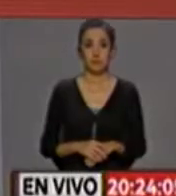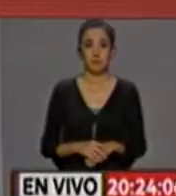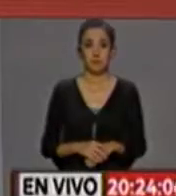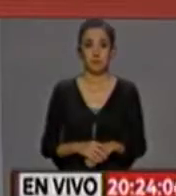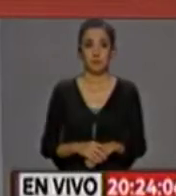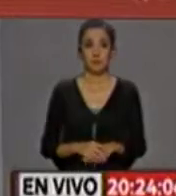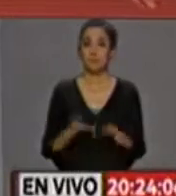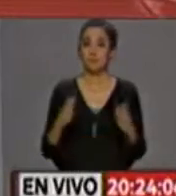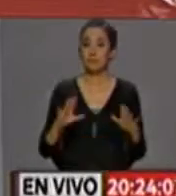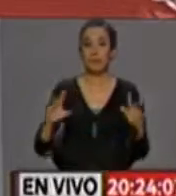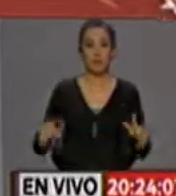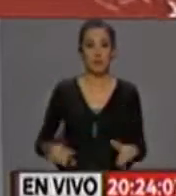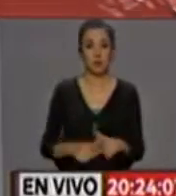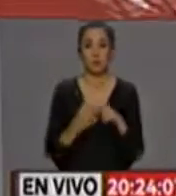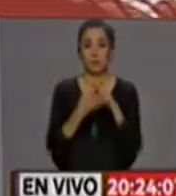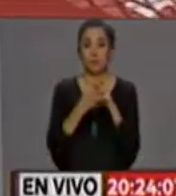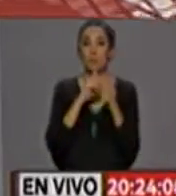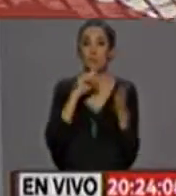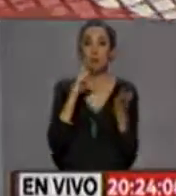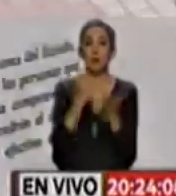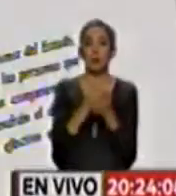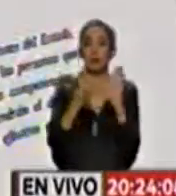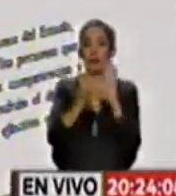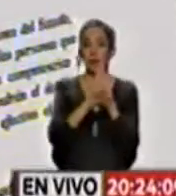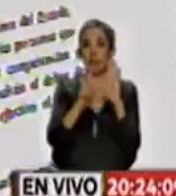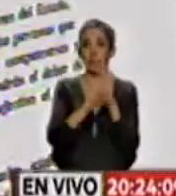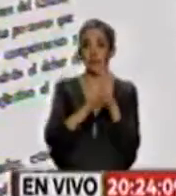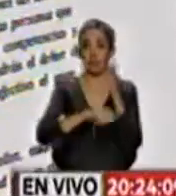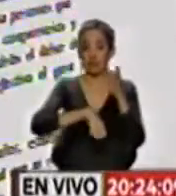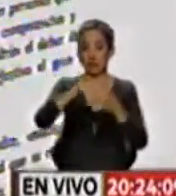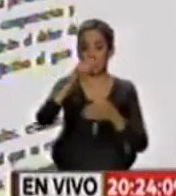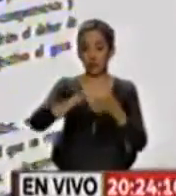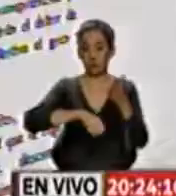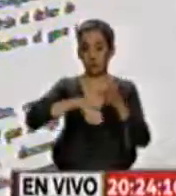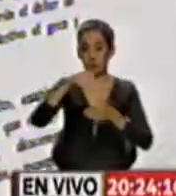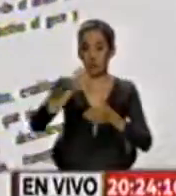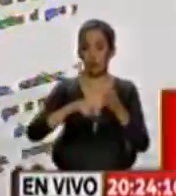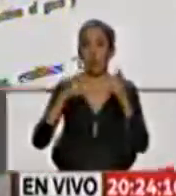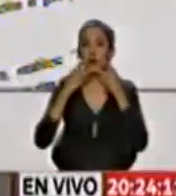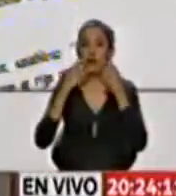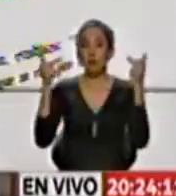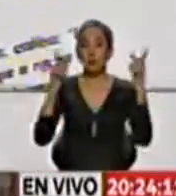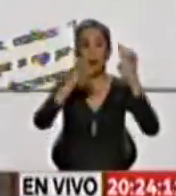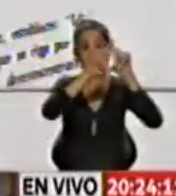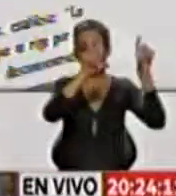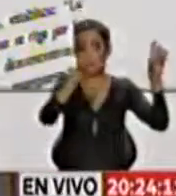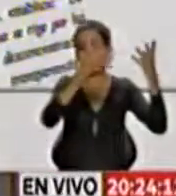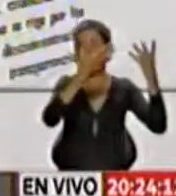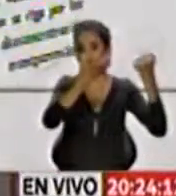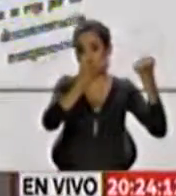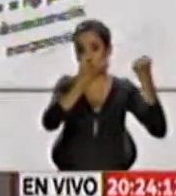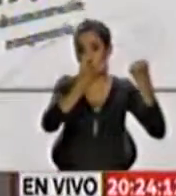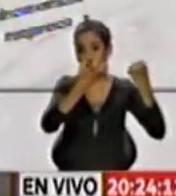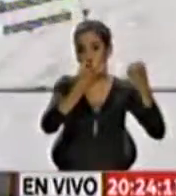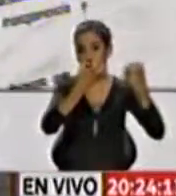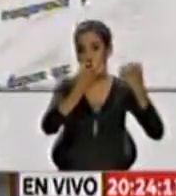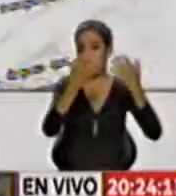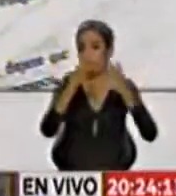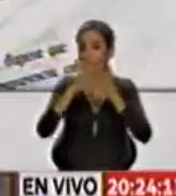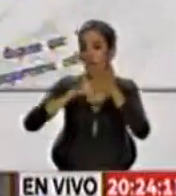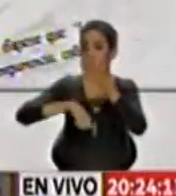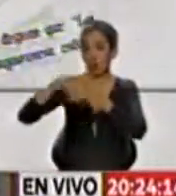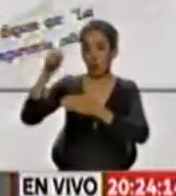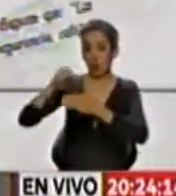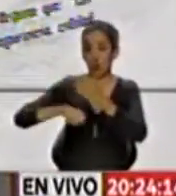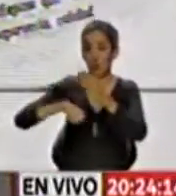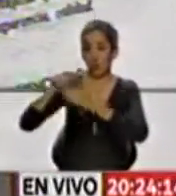Y a partir de la resolución emitida por el Servicio Nacional de Contratación Pública, las empresas que deseen contratar con el Estado no estarán